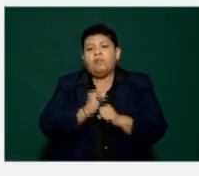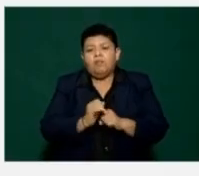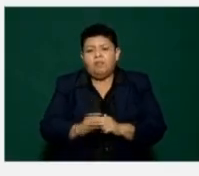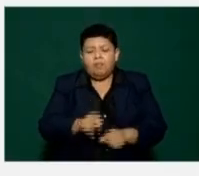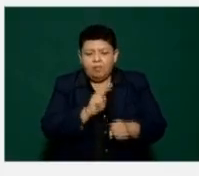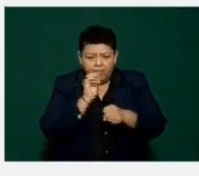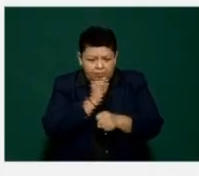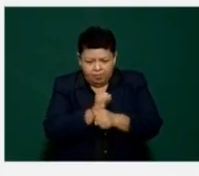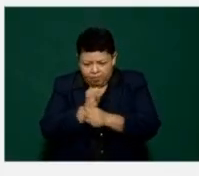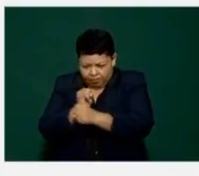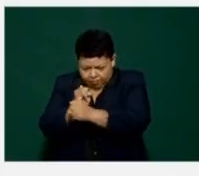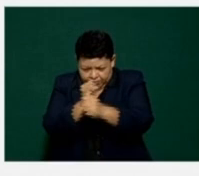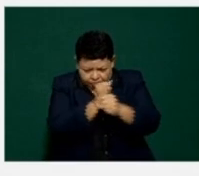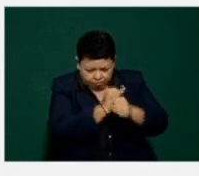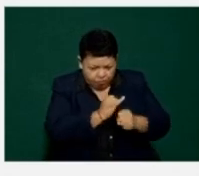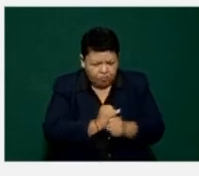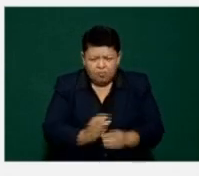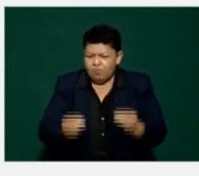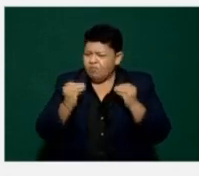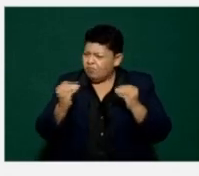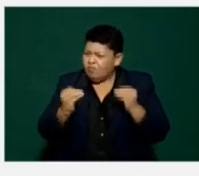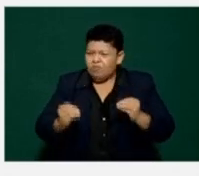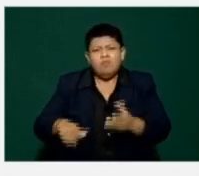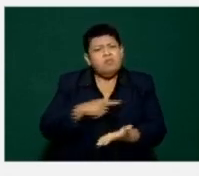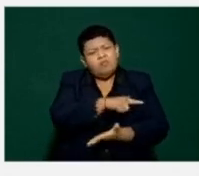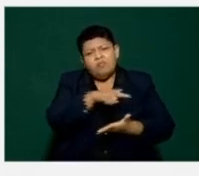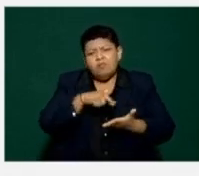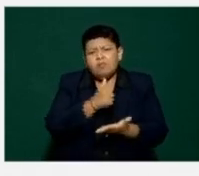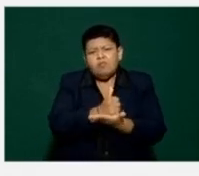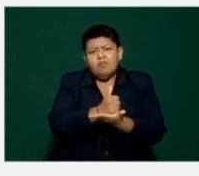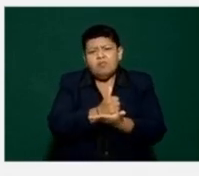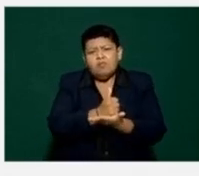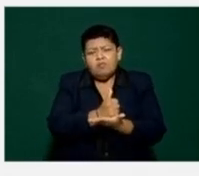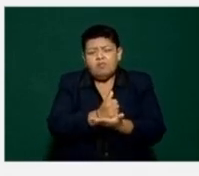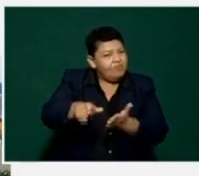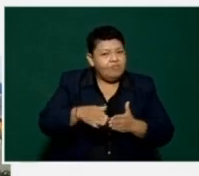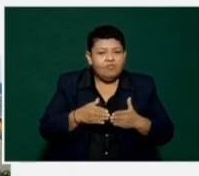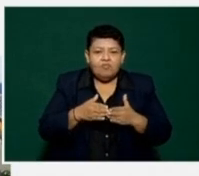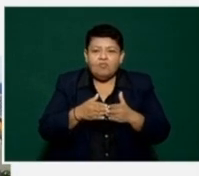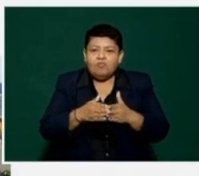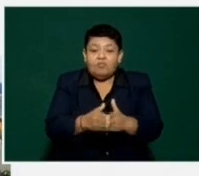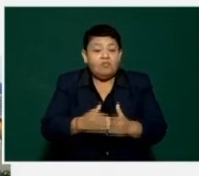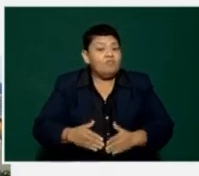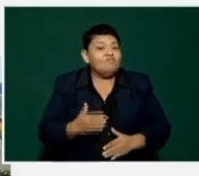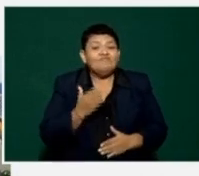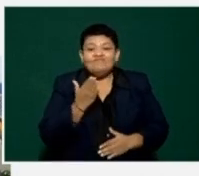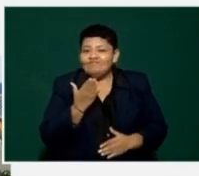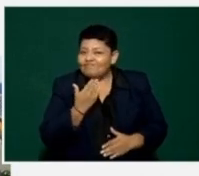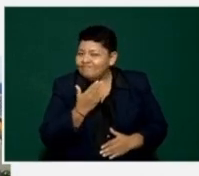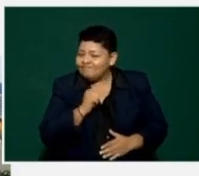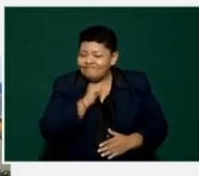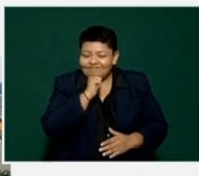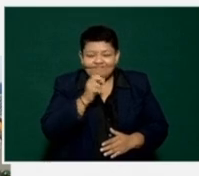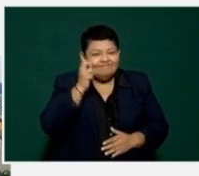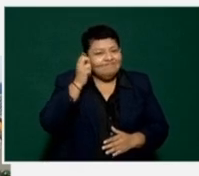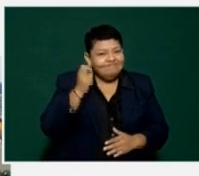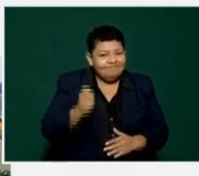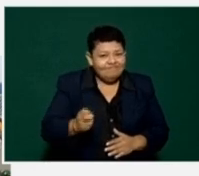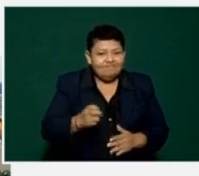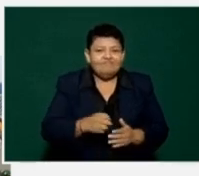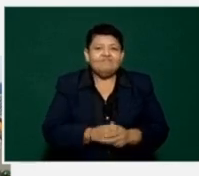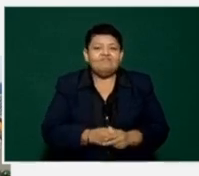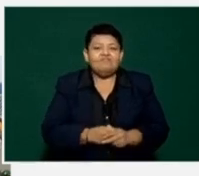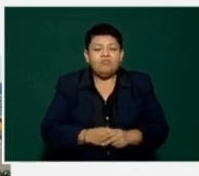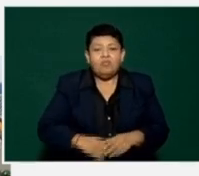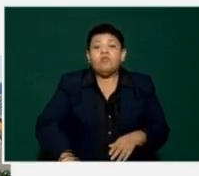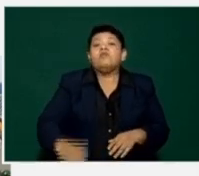con este presupuesto se construirán cuatro cercas heras se comprarán una barredora y barreras de retención de sargazo así